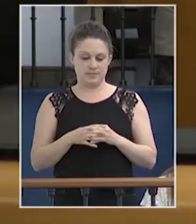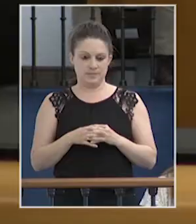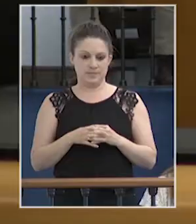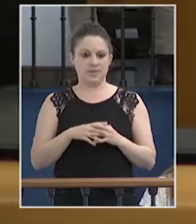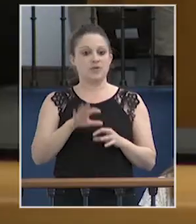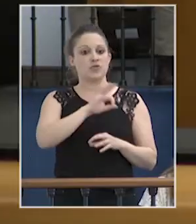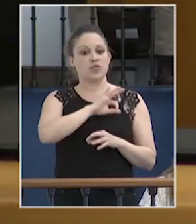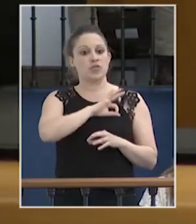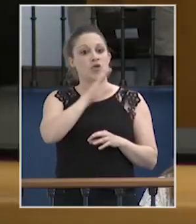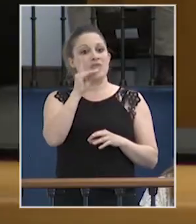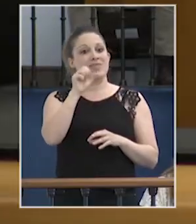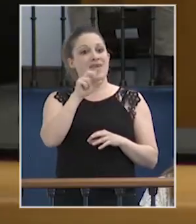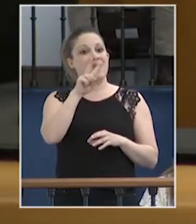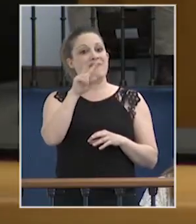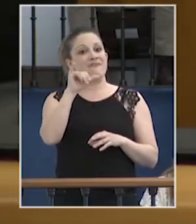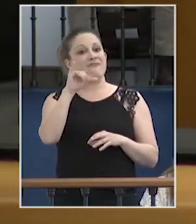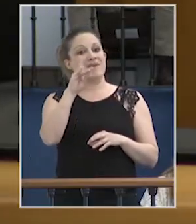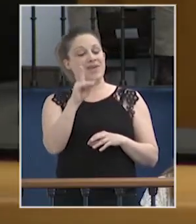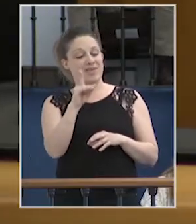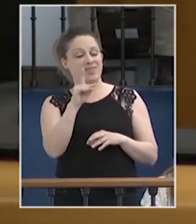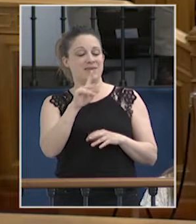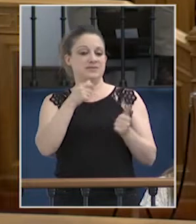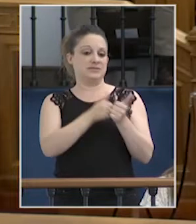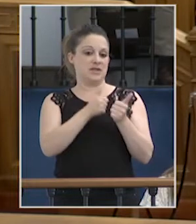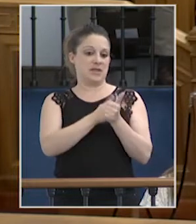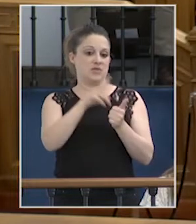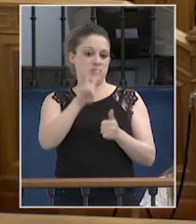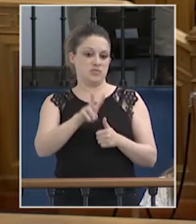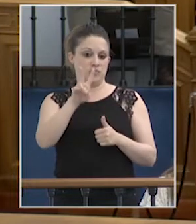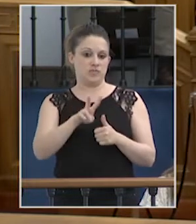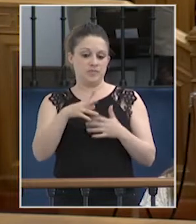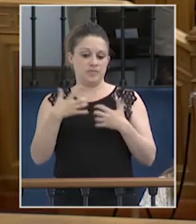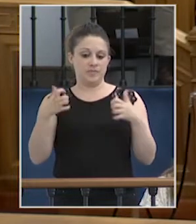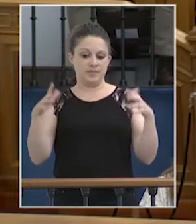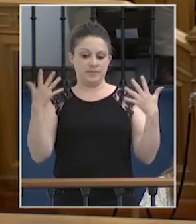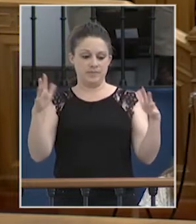Y don David Muñoz Zapata como secretario segundo.